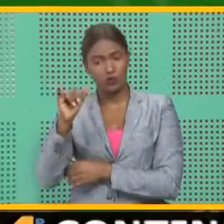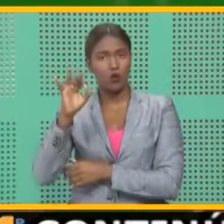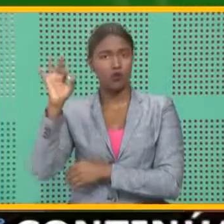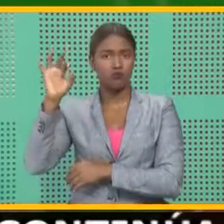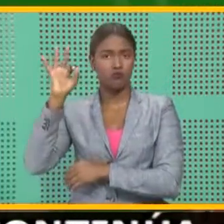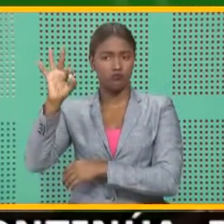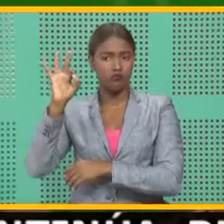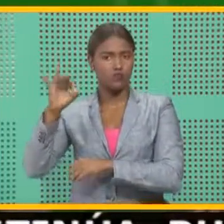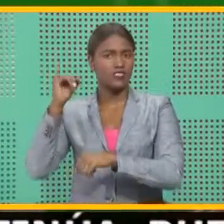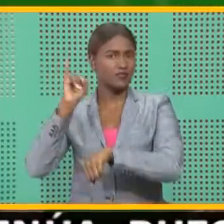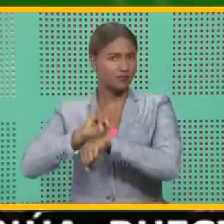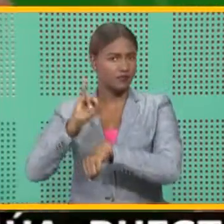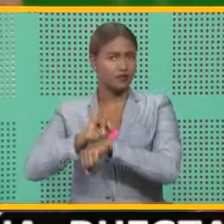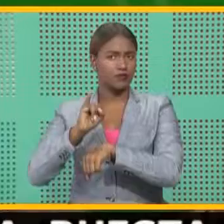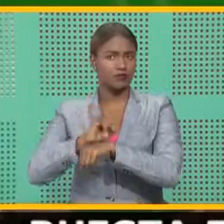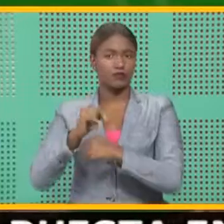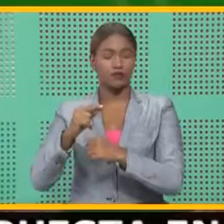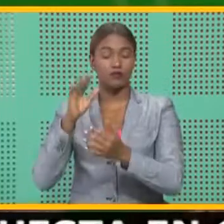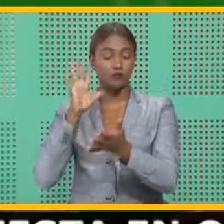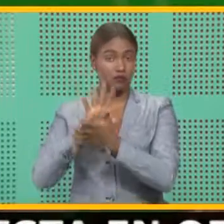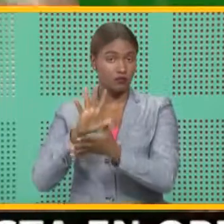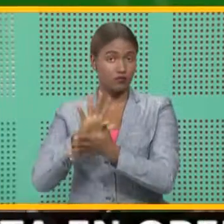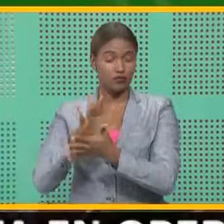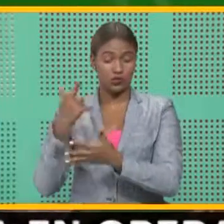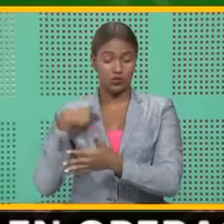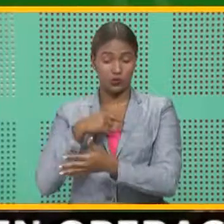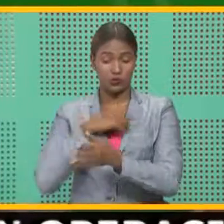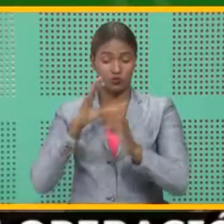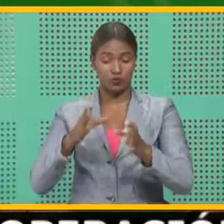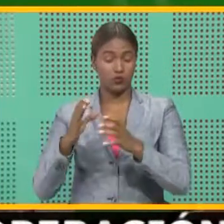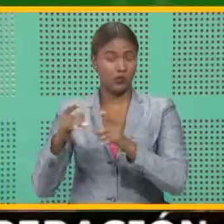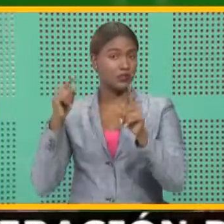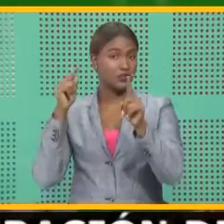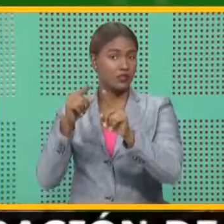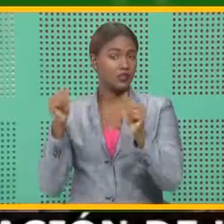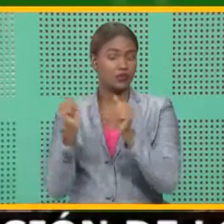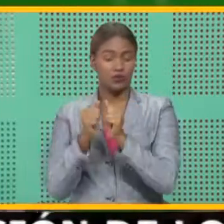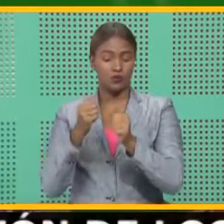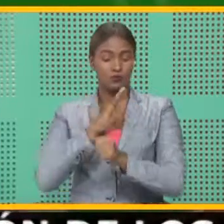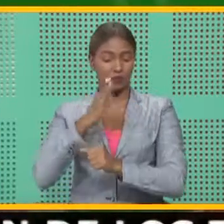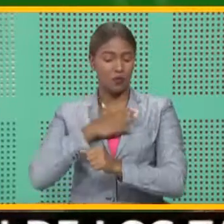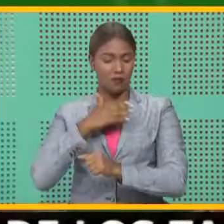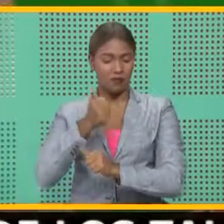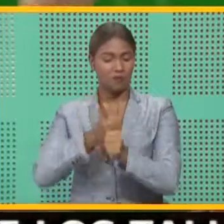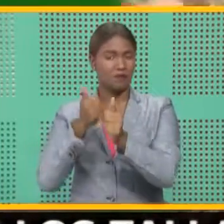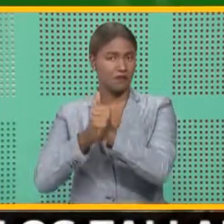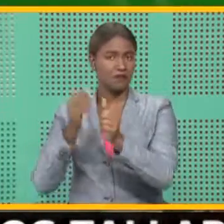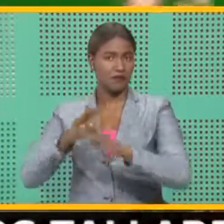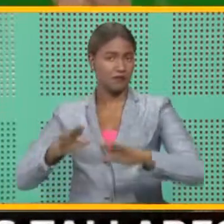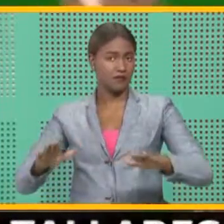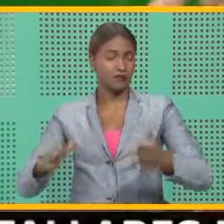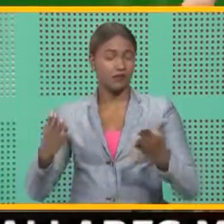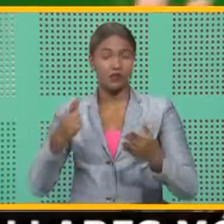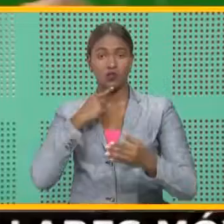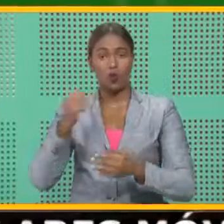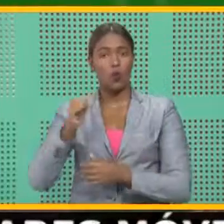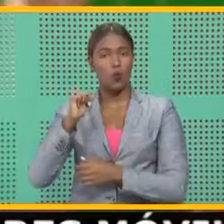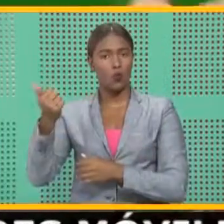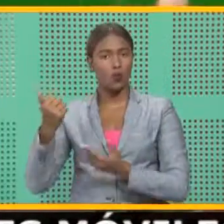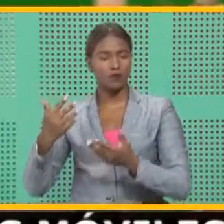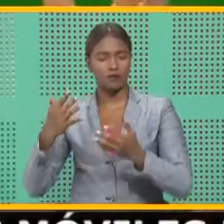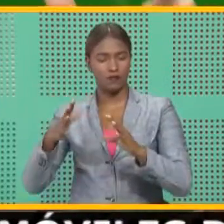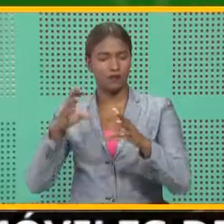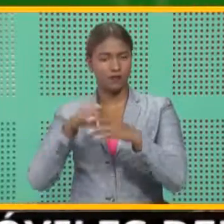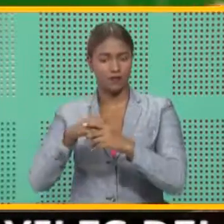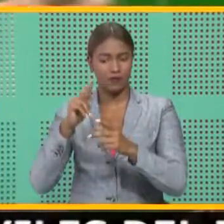pastores, la escuela, que es nuestro centro principal con los propios niños, las otras, el ejército,